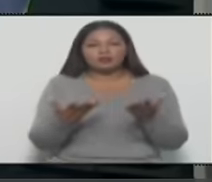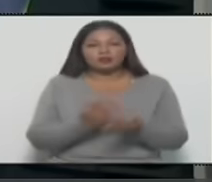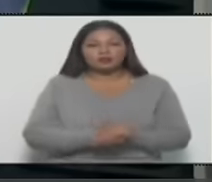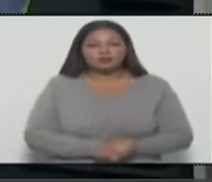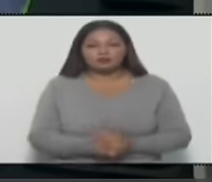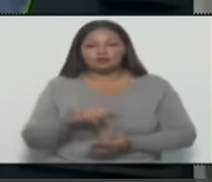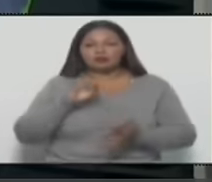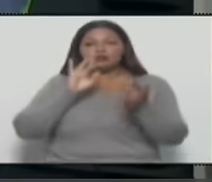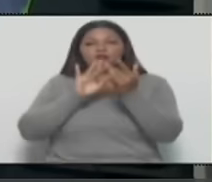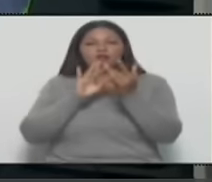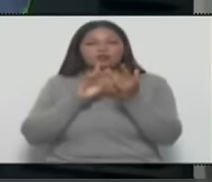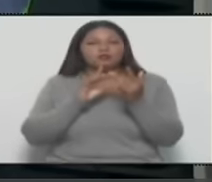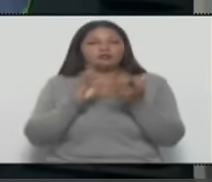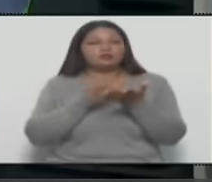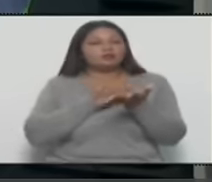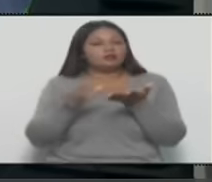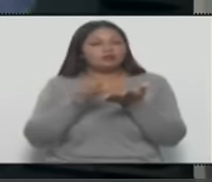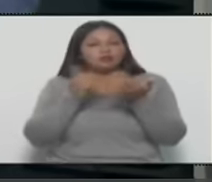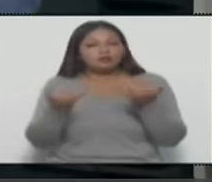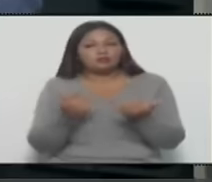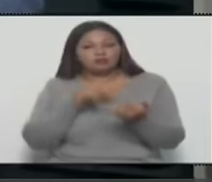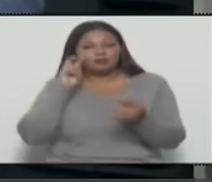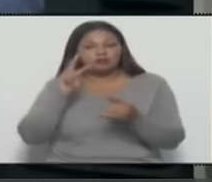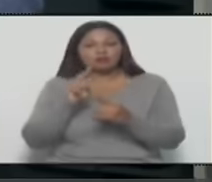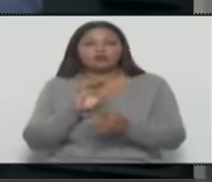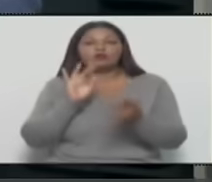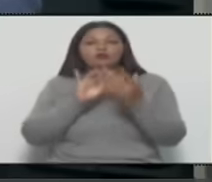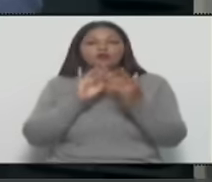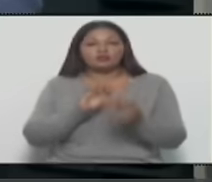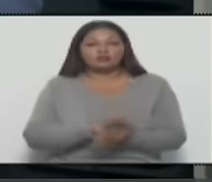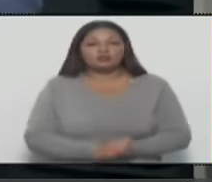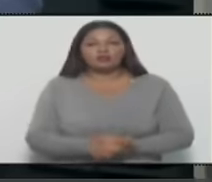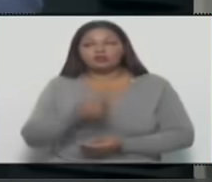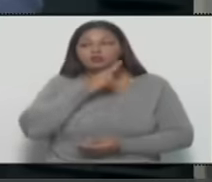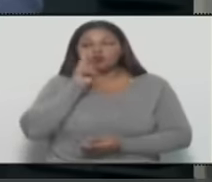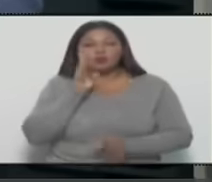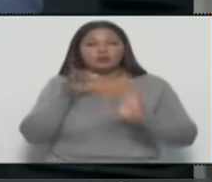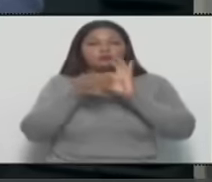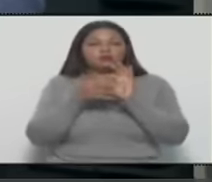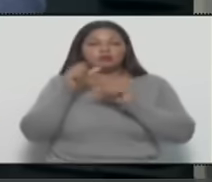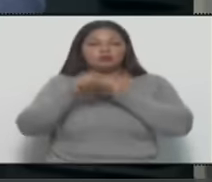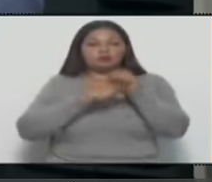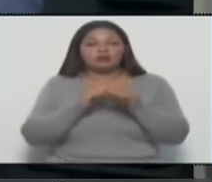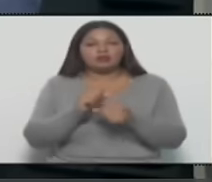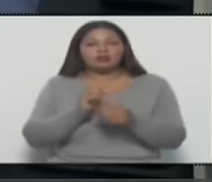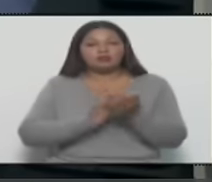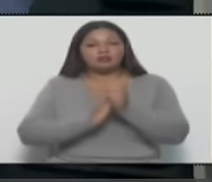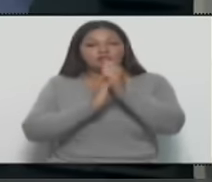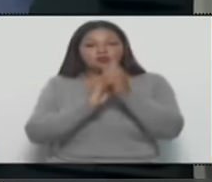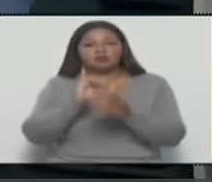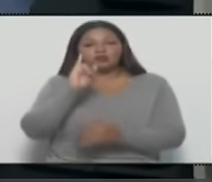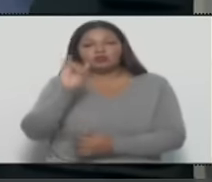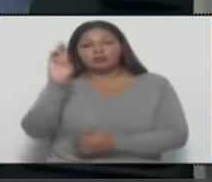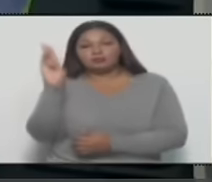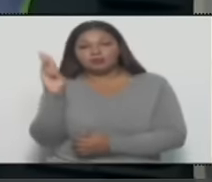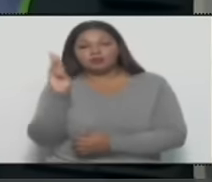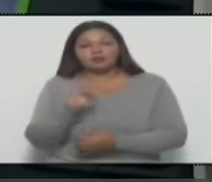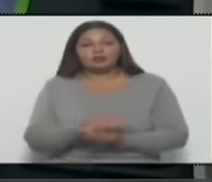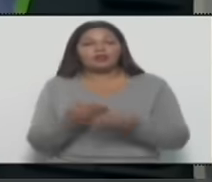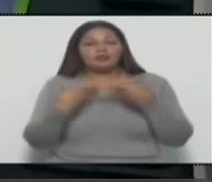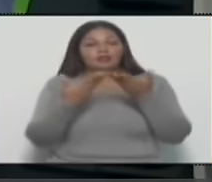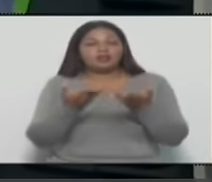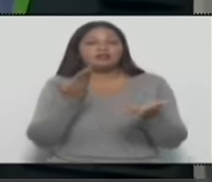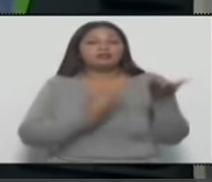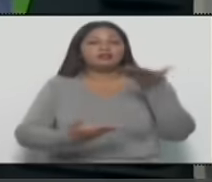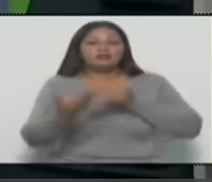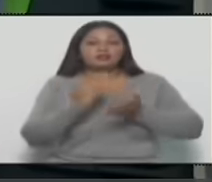el ecosistema digital, sí, la red, ese nombre está asociado a una dirección IP, pero el que me va a dar ese servicio de nombre